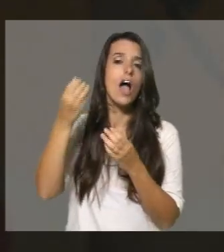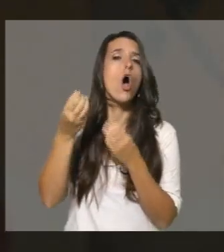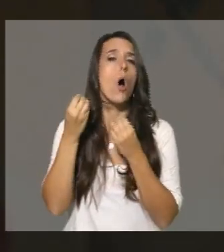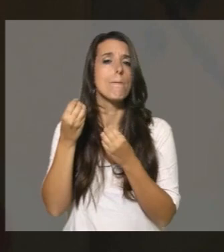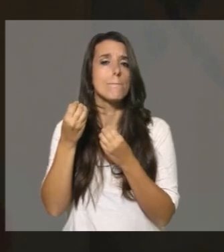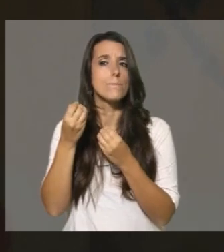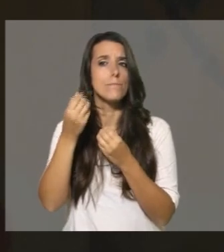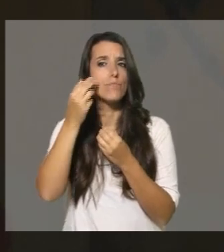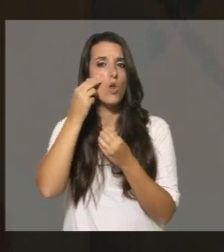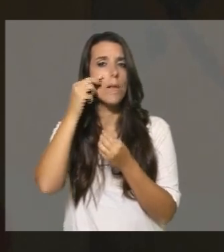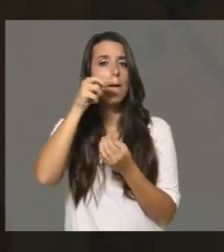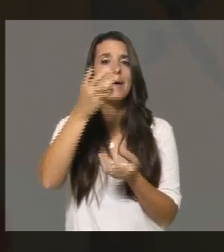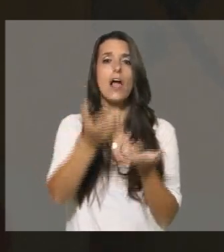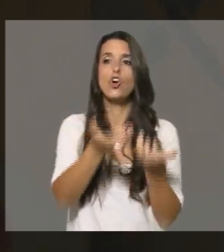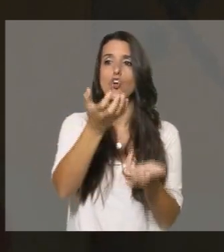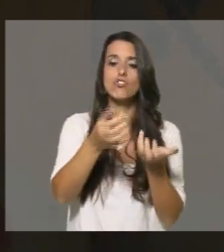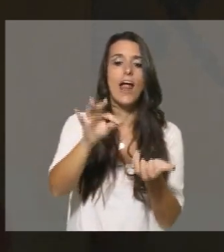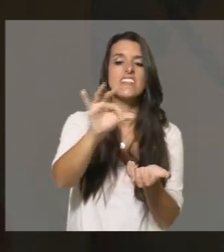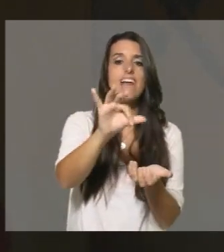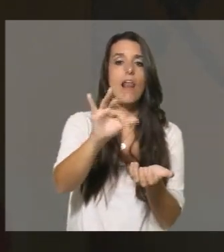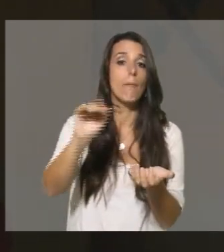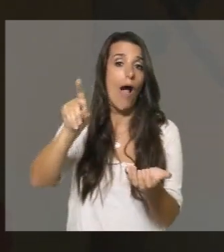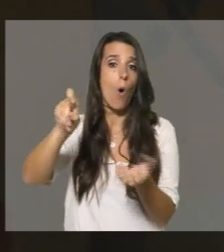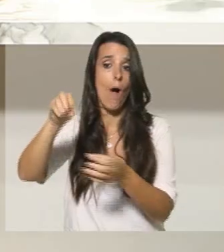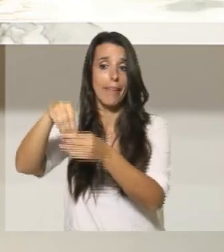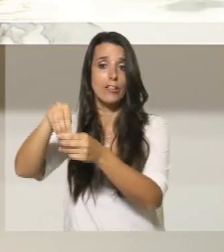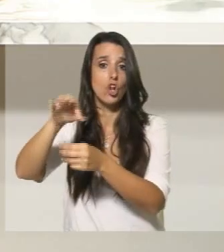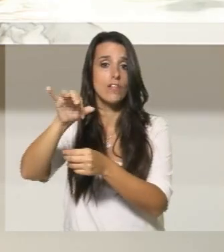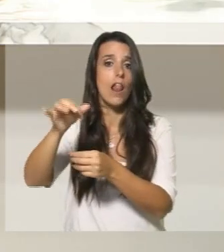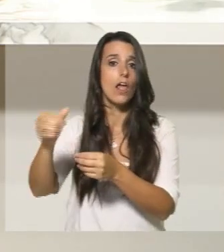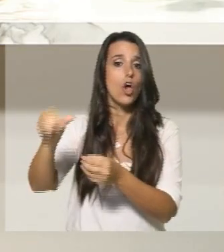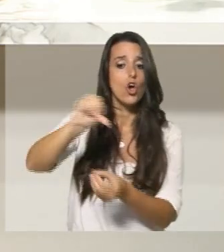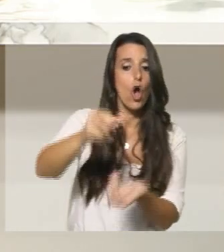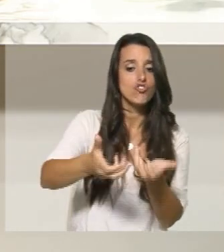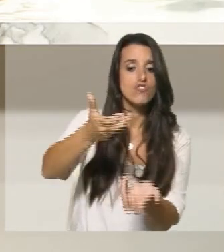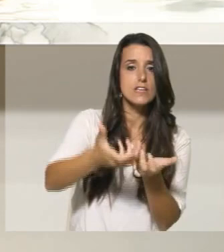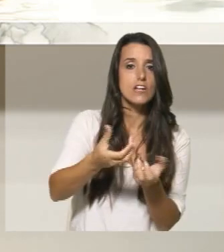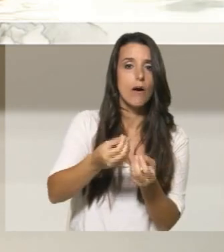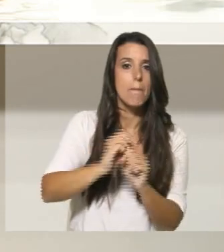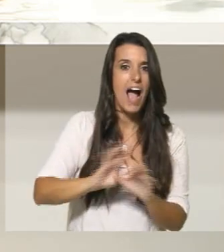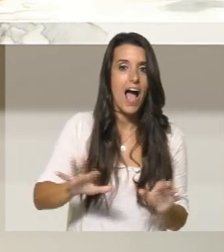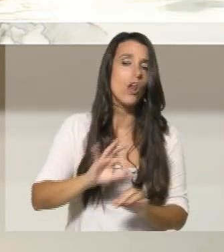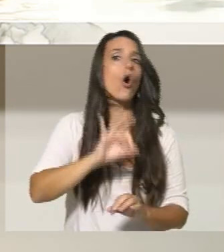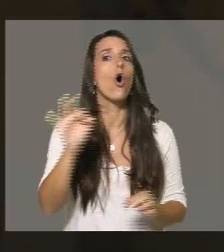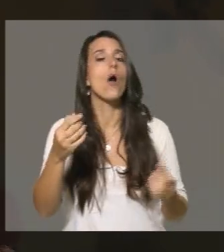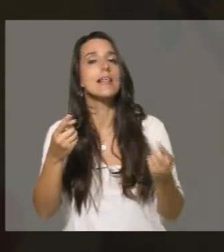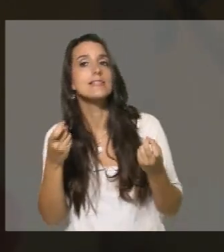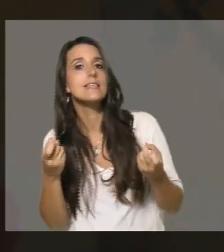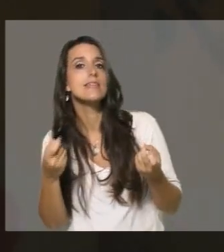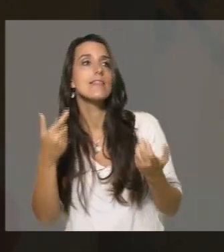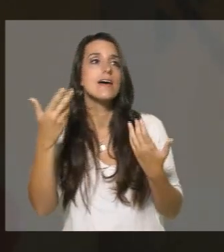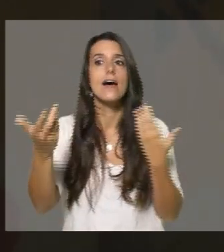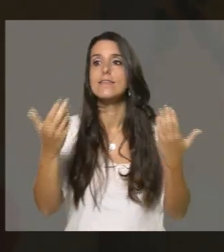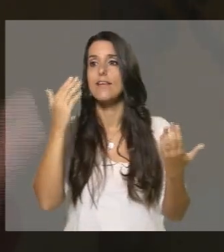afecta la sal en el agua, etcétera, a este tipo de recetas? O si tenemos que deberíamos tener